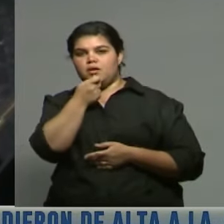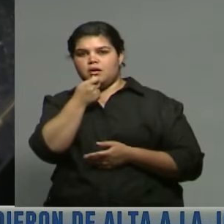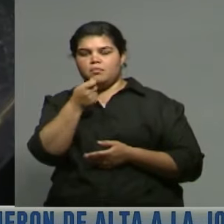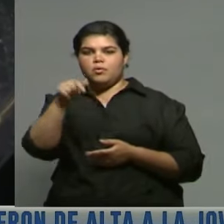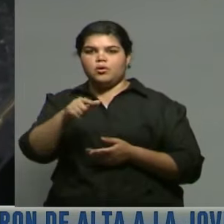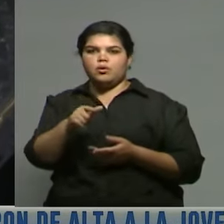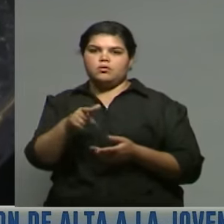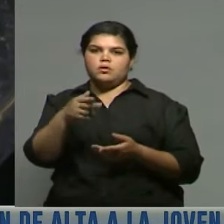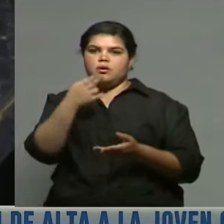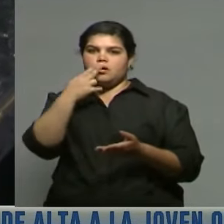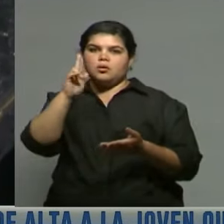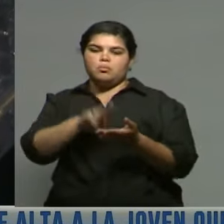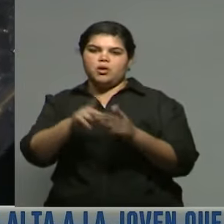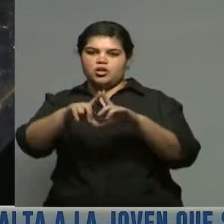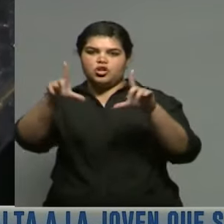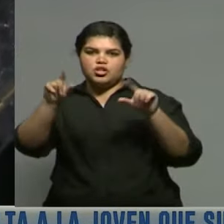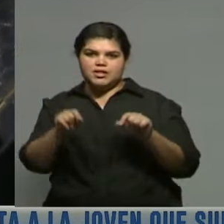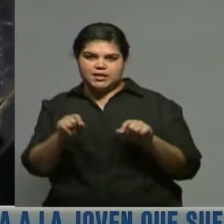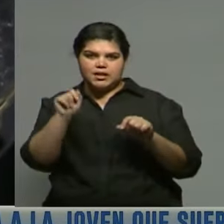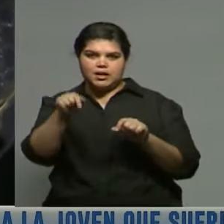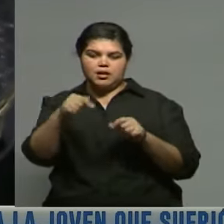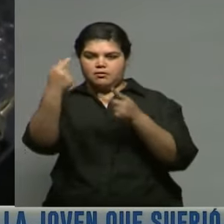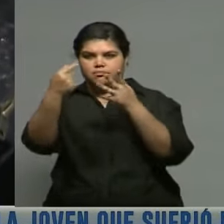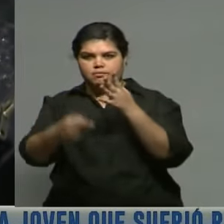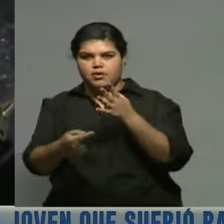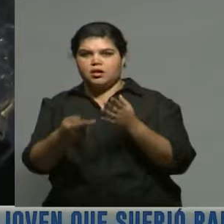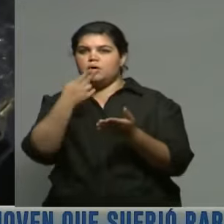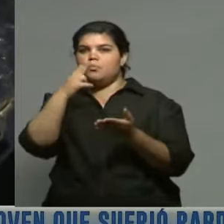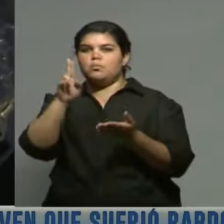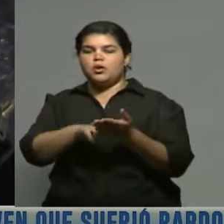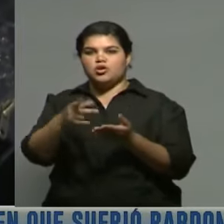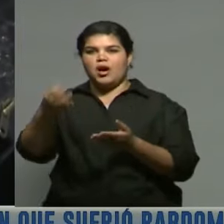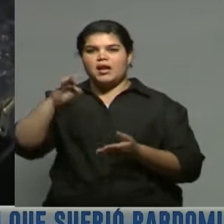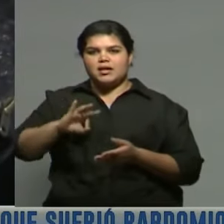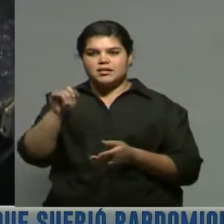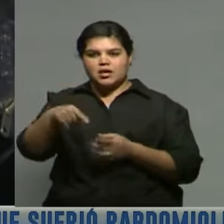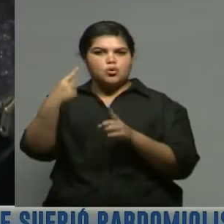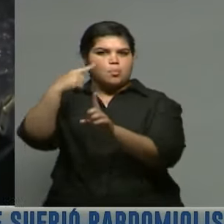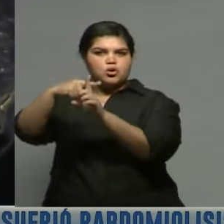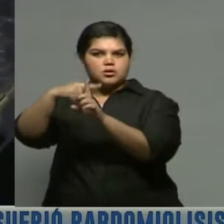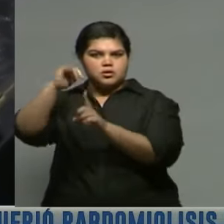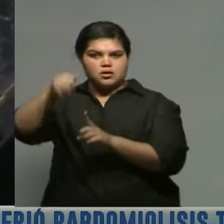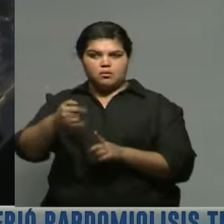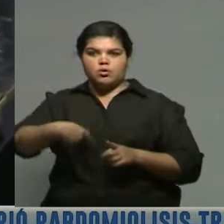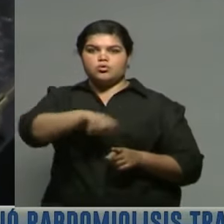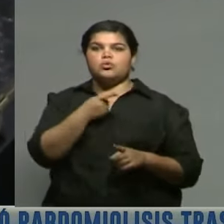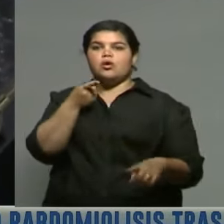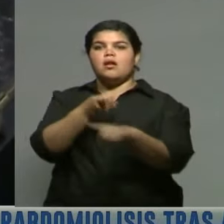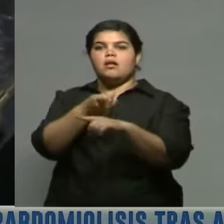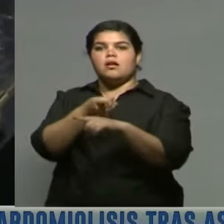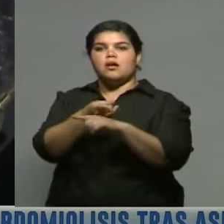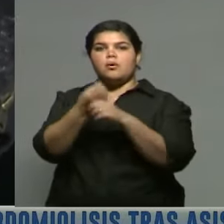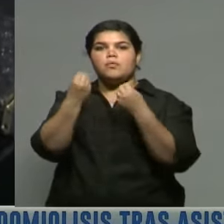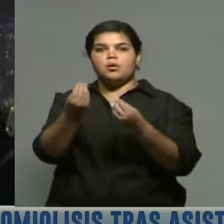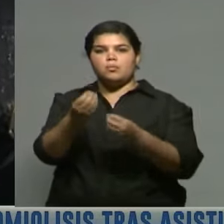sociales, del impuesto al cheque y de lo que tiene que ver con el impuesto a las ganancias, que tiene un efecto positivo, que nosotros lo reclamamos como una partida